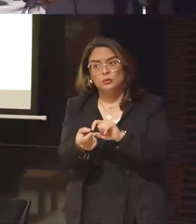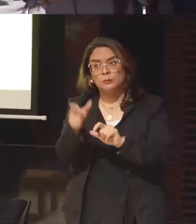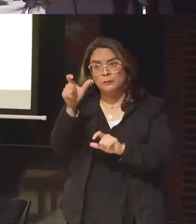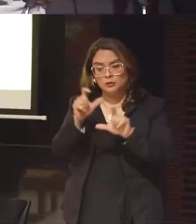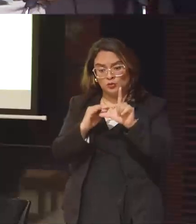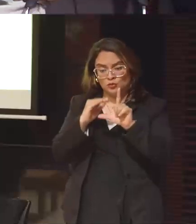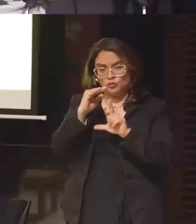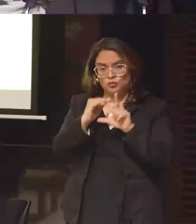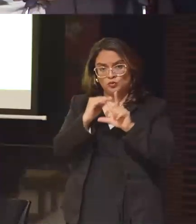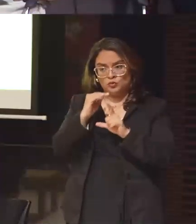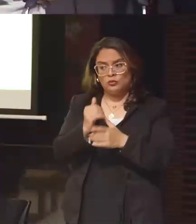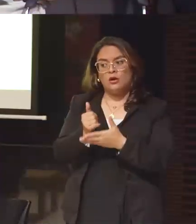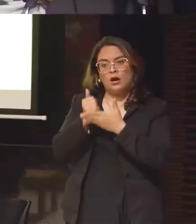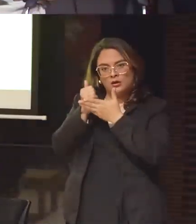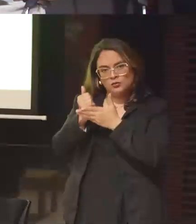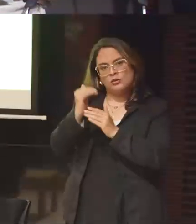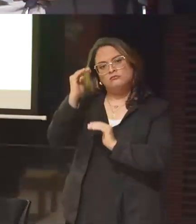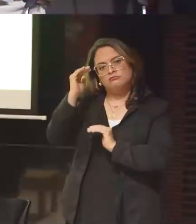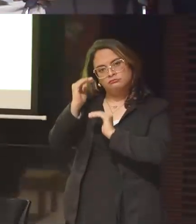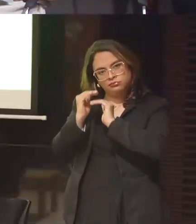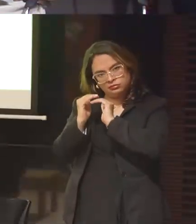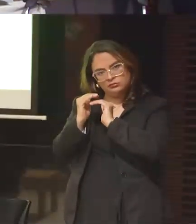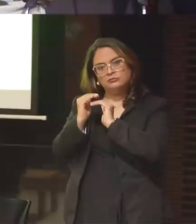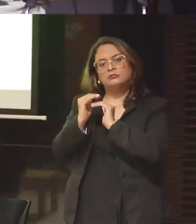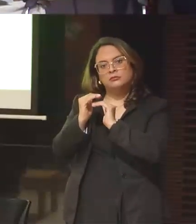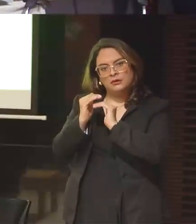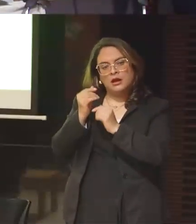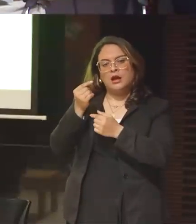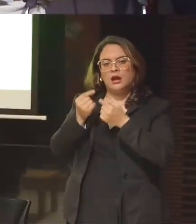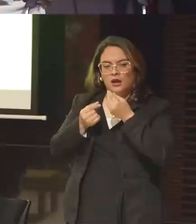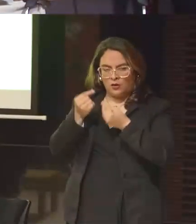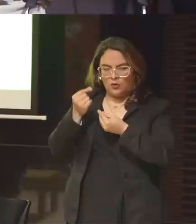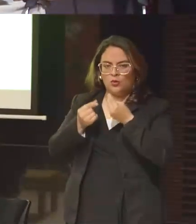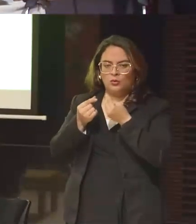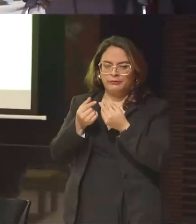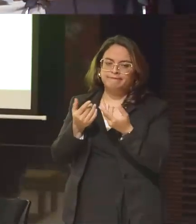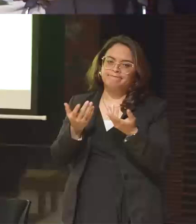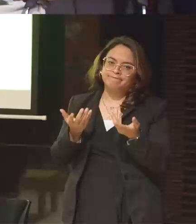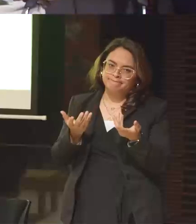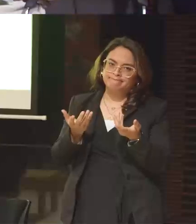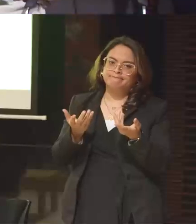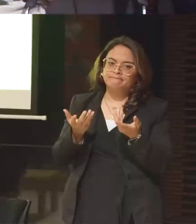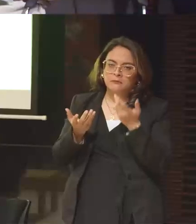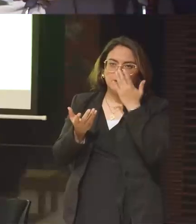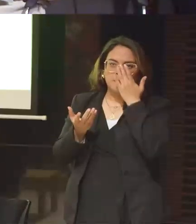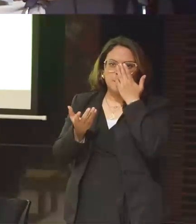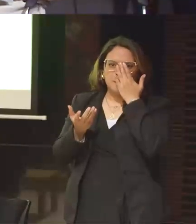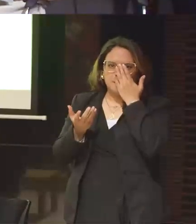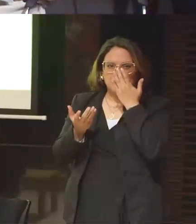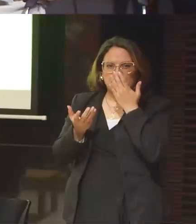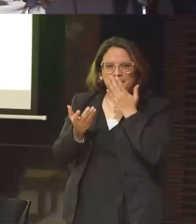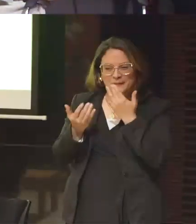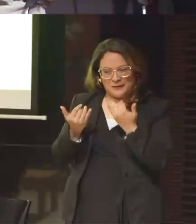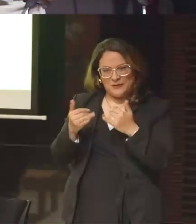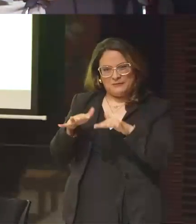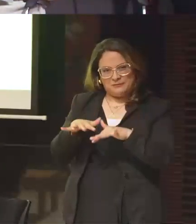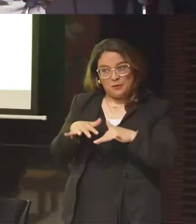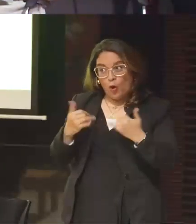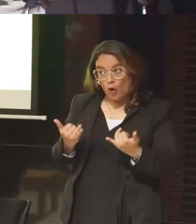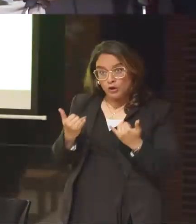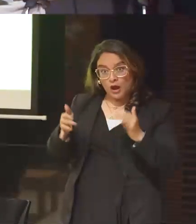nivel de ingreso necesitan apoyo con el sistema. Entonces, cuando tenemos estos espacios como los que están abriendo ustedes